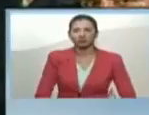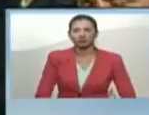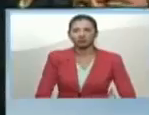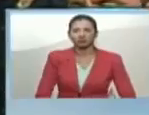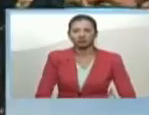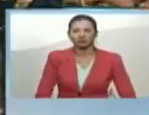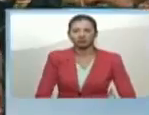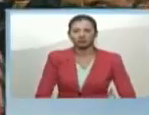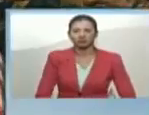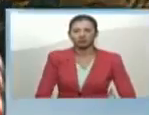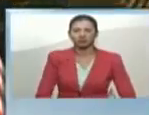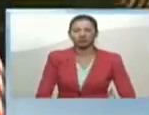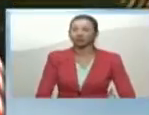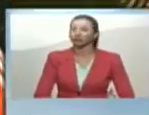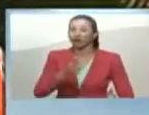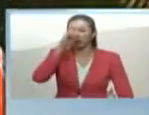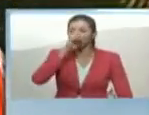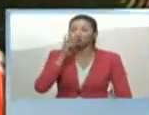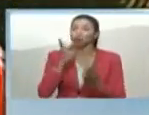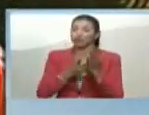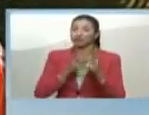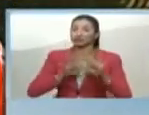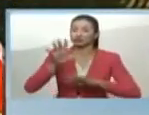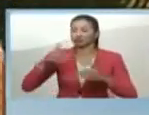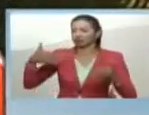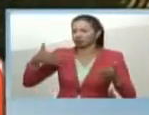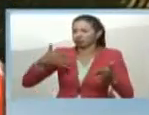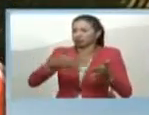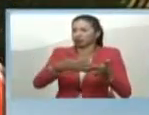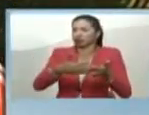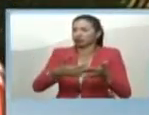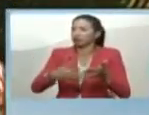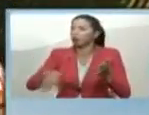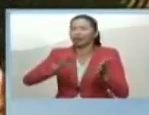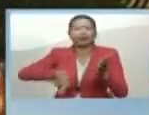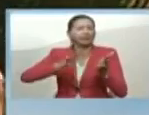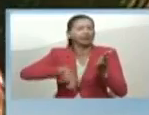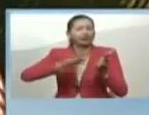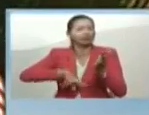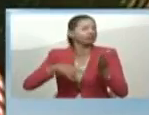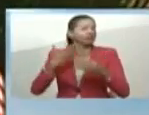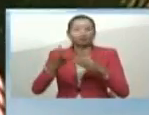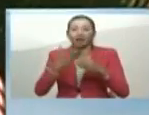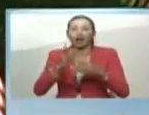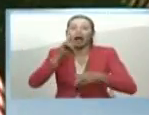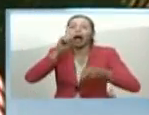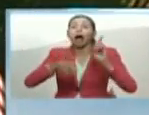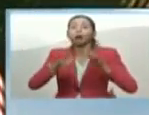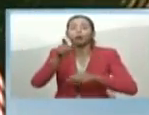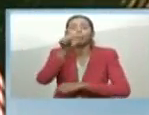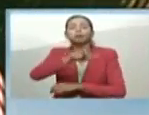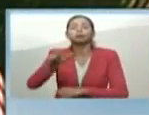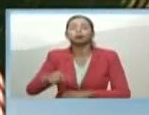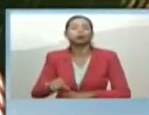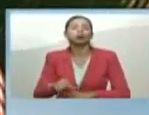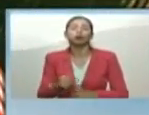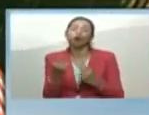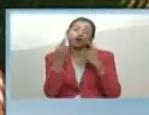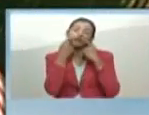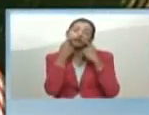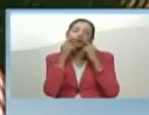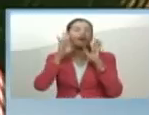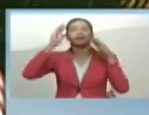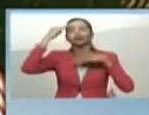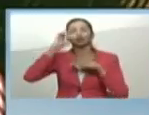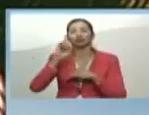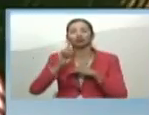etcétera y este año 2015 yo lo voy a repetir mil veces porque hay gente que no lo escucha la primera no lo